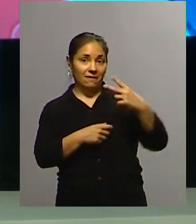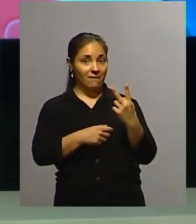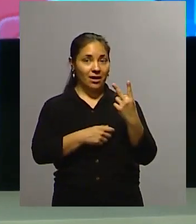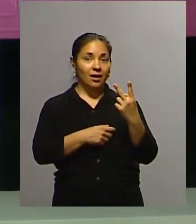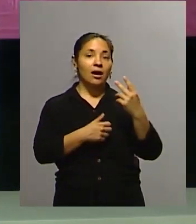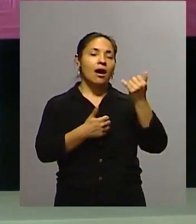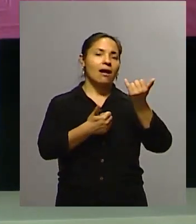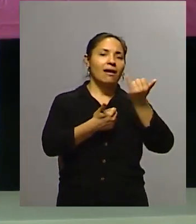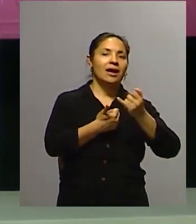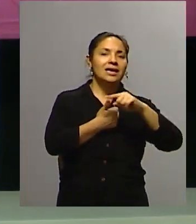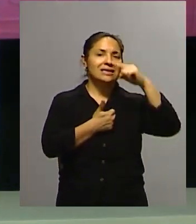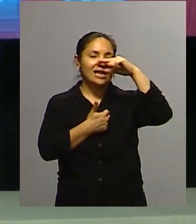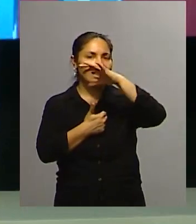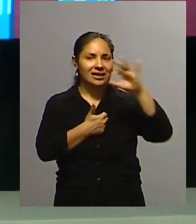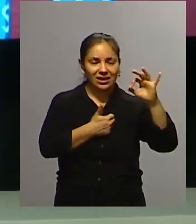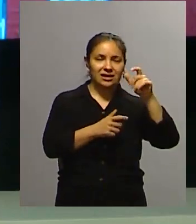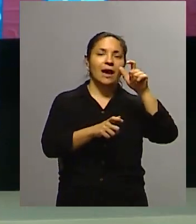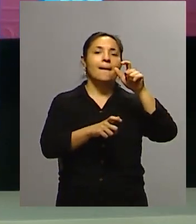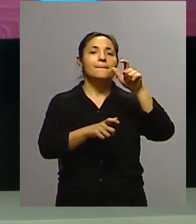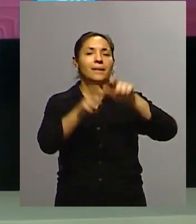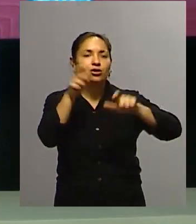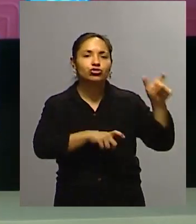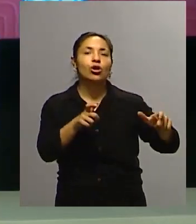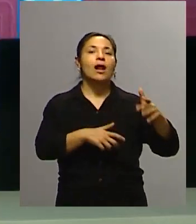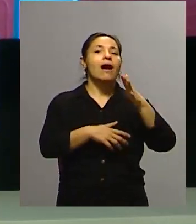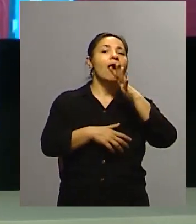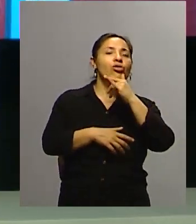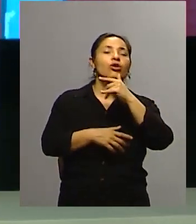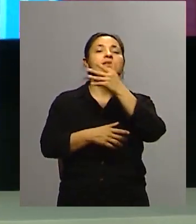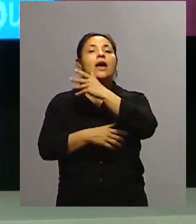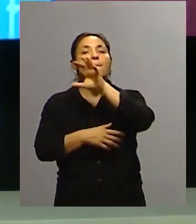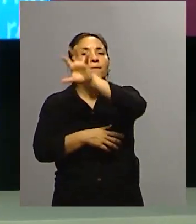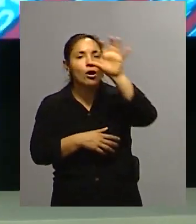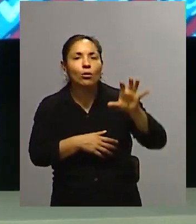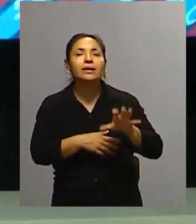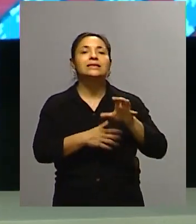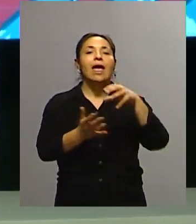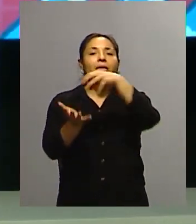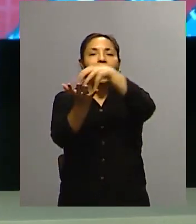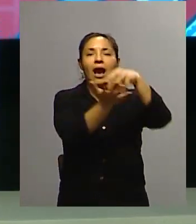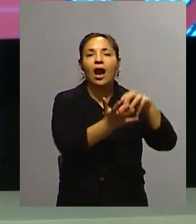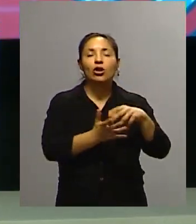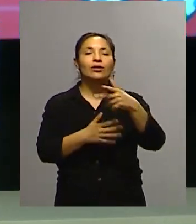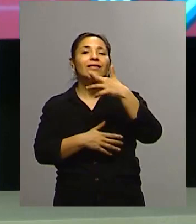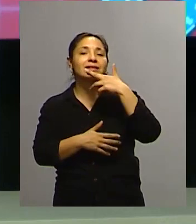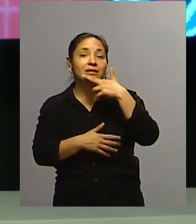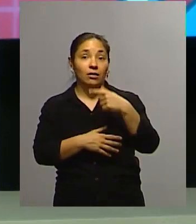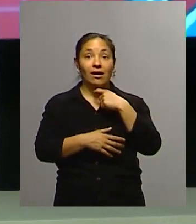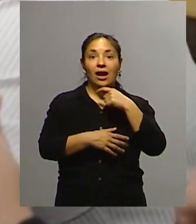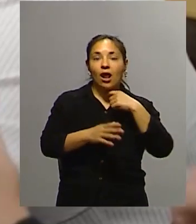casi 700 personas, está en 14 provincias, 17 delegaciones en todo el país. Decís, bueno, si querés estar en